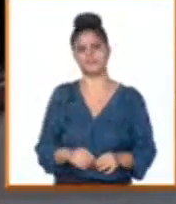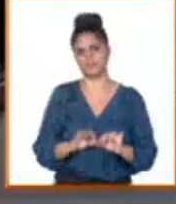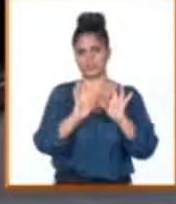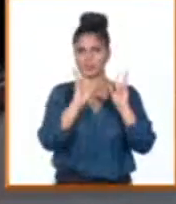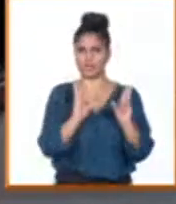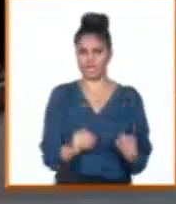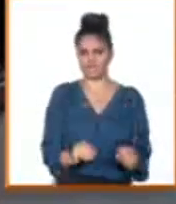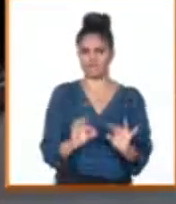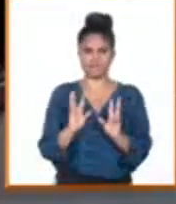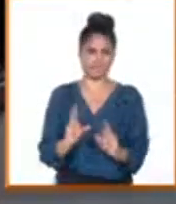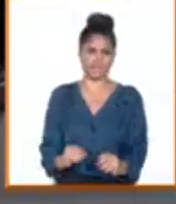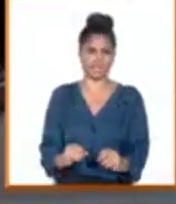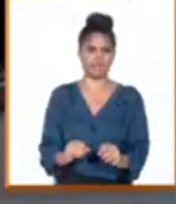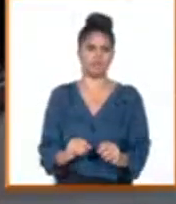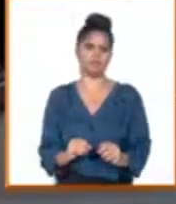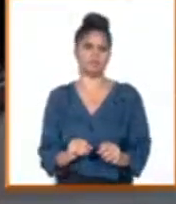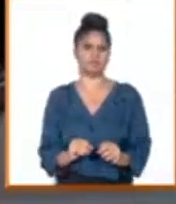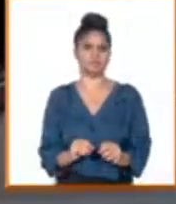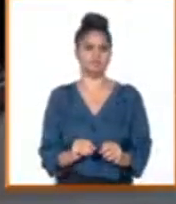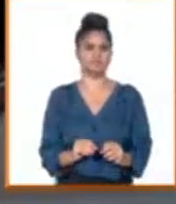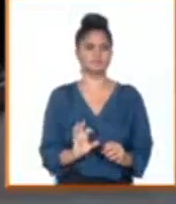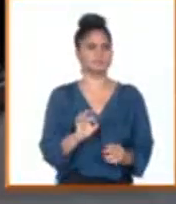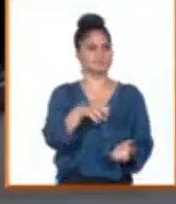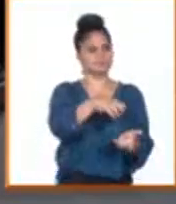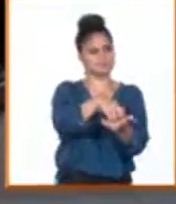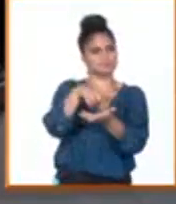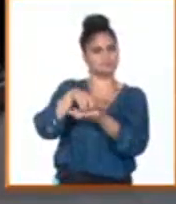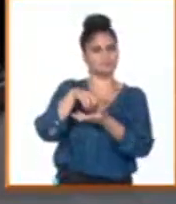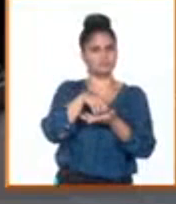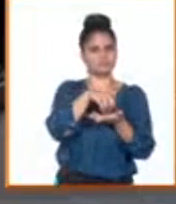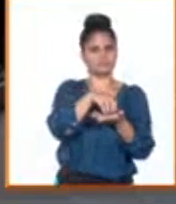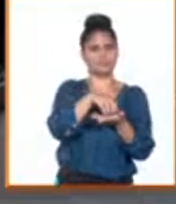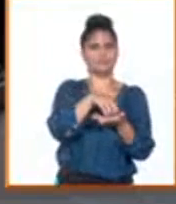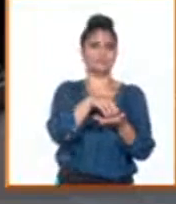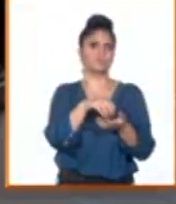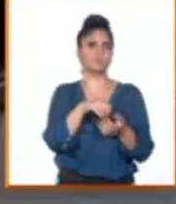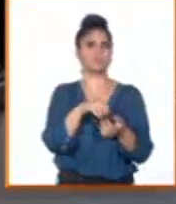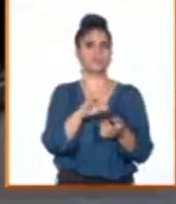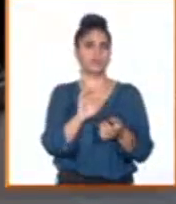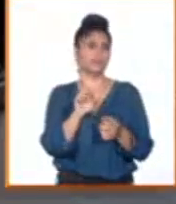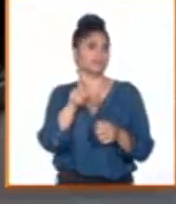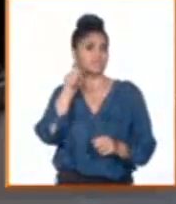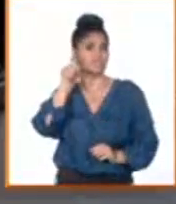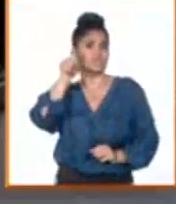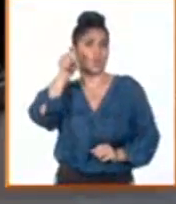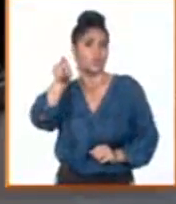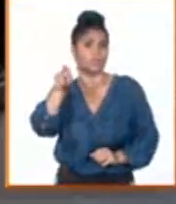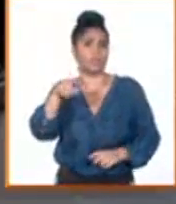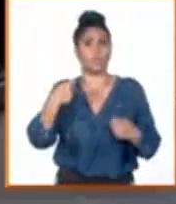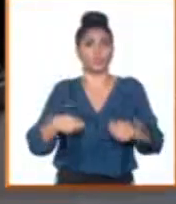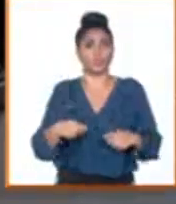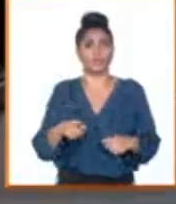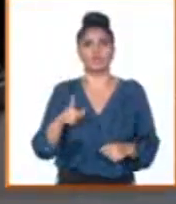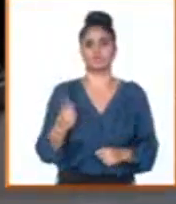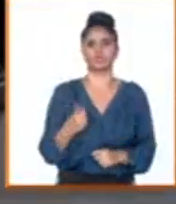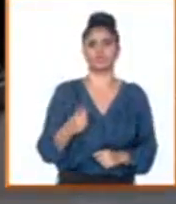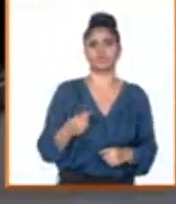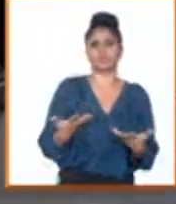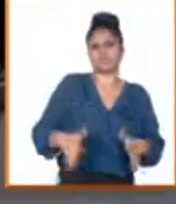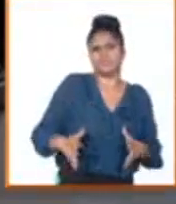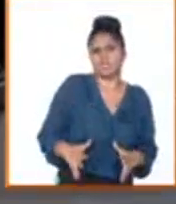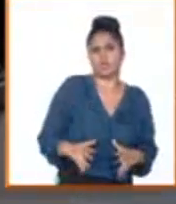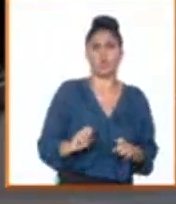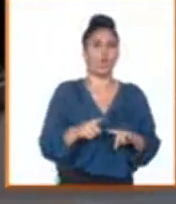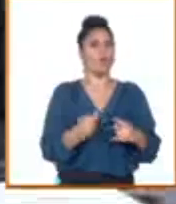de francotiradores tirándole, importante, yo creo que eso es lo último que nos debiera asustar. Porque yo creo que lo que tenemos es